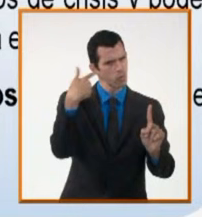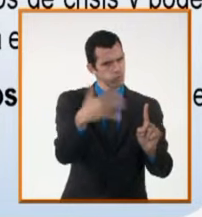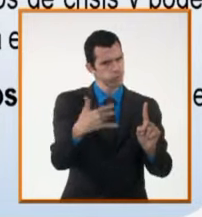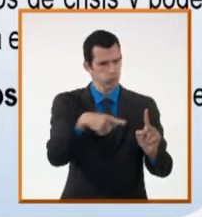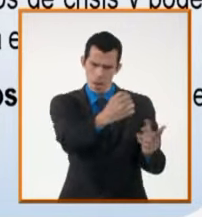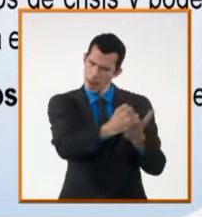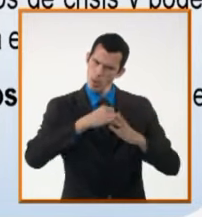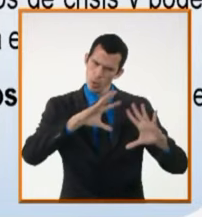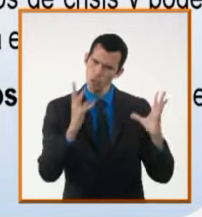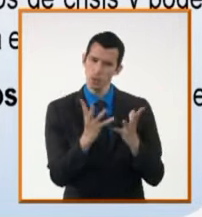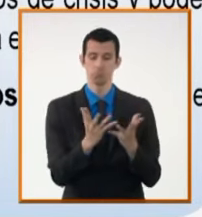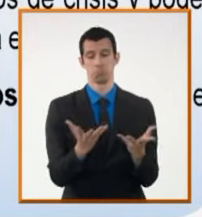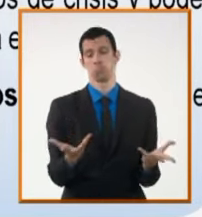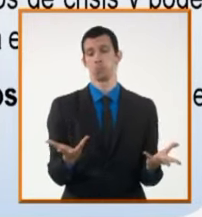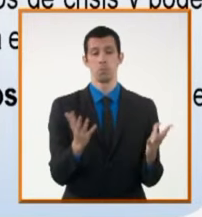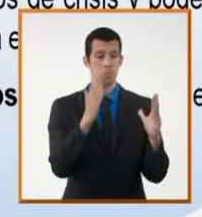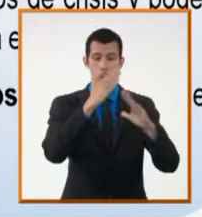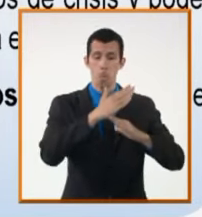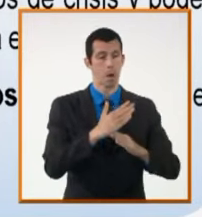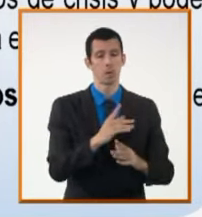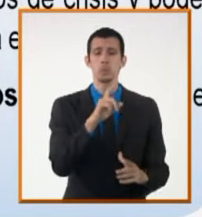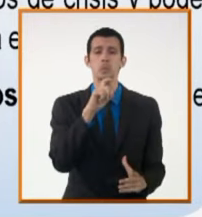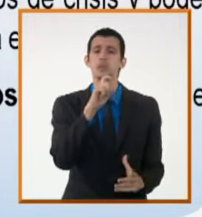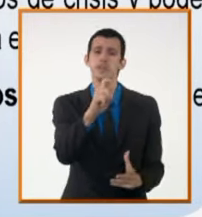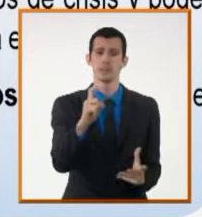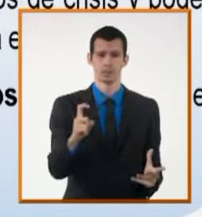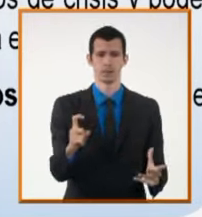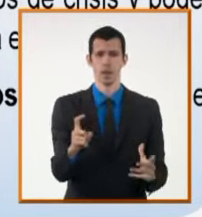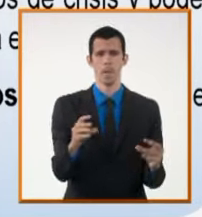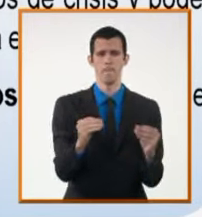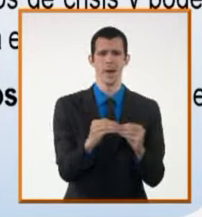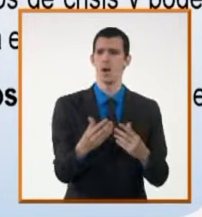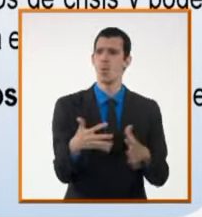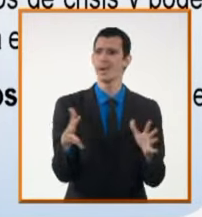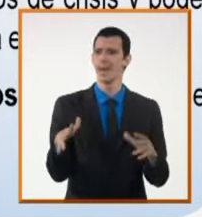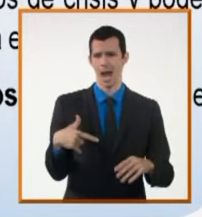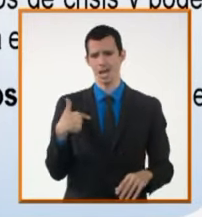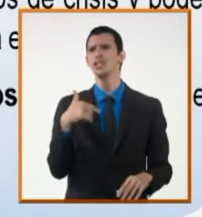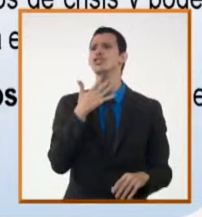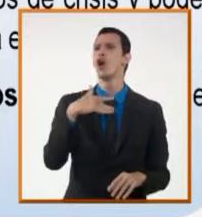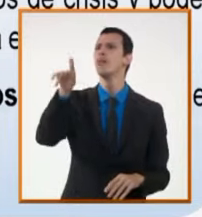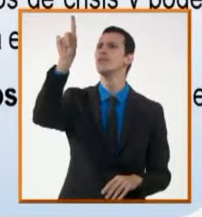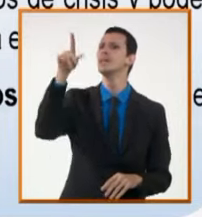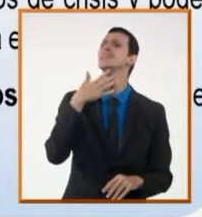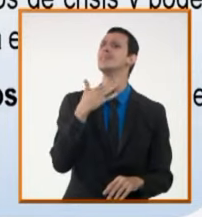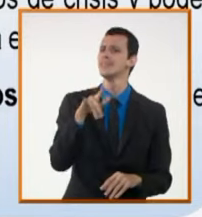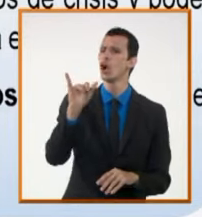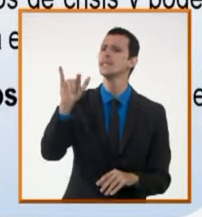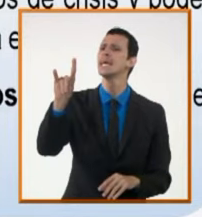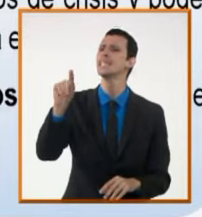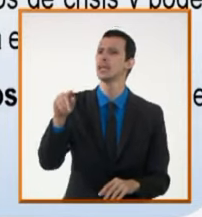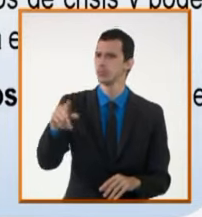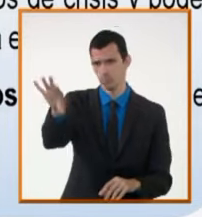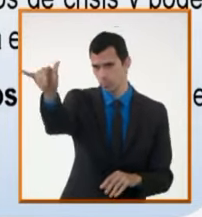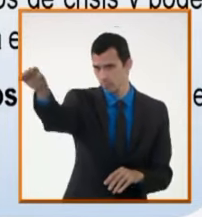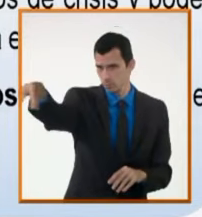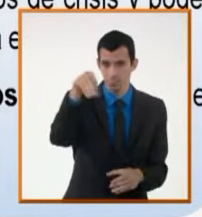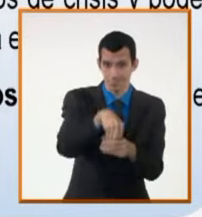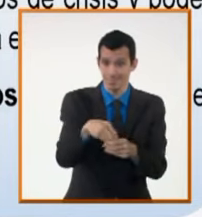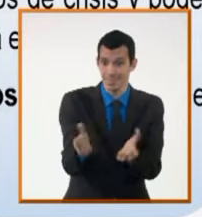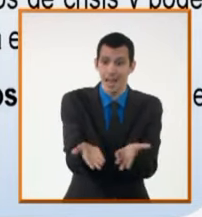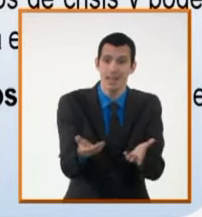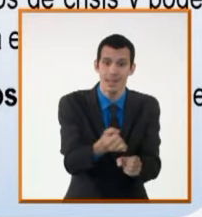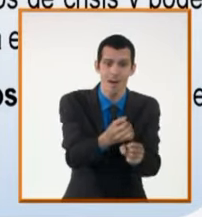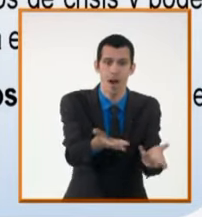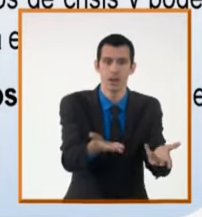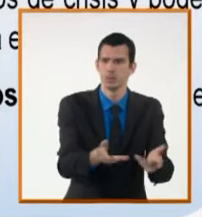que tengan principios revolucionarios, alto sentido de la responsabilidad y principalmente por su capacidad